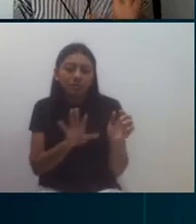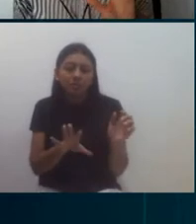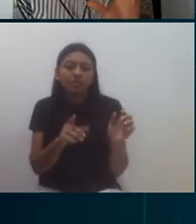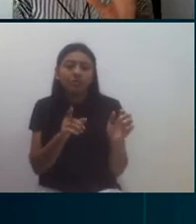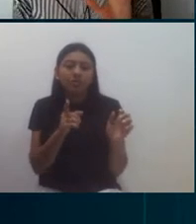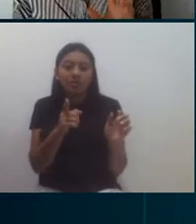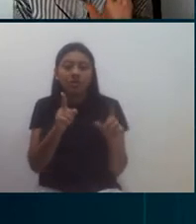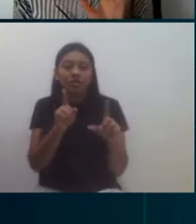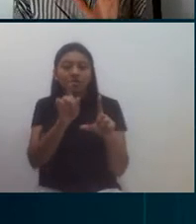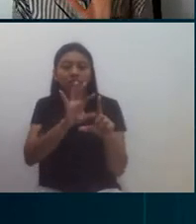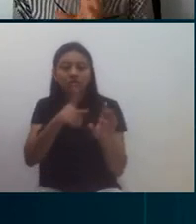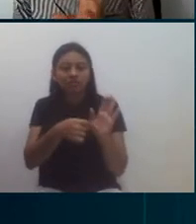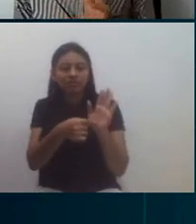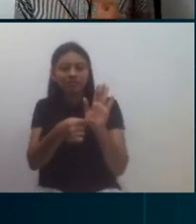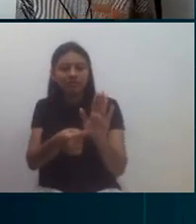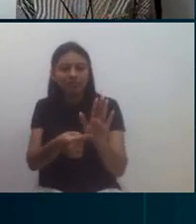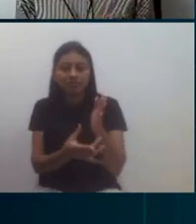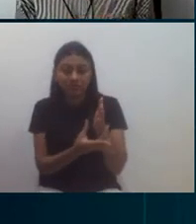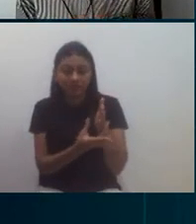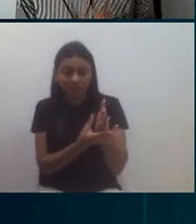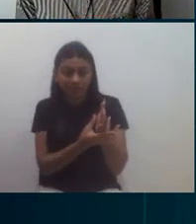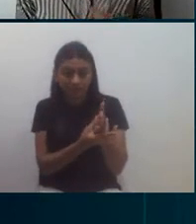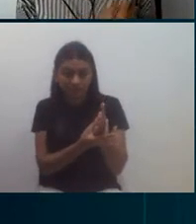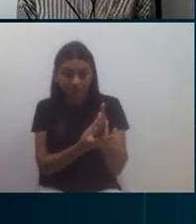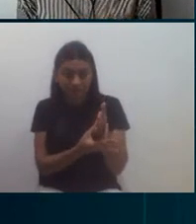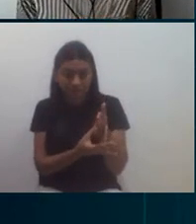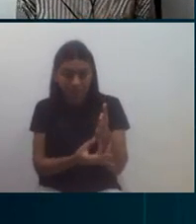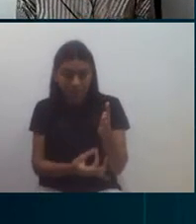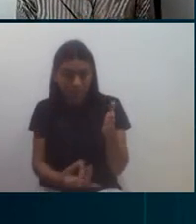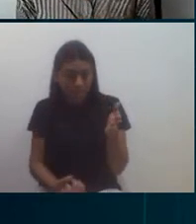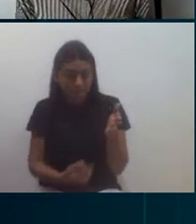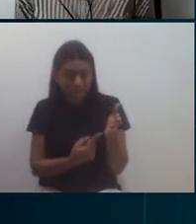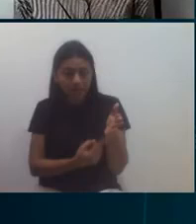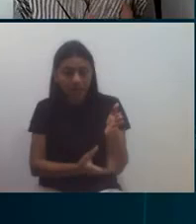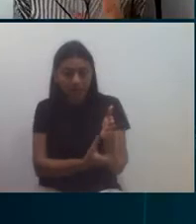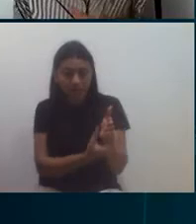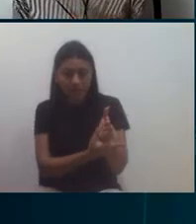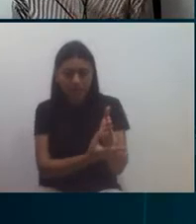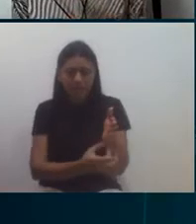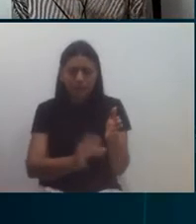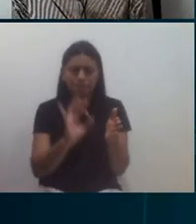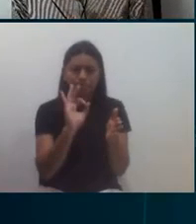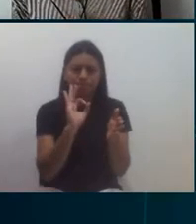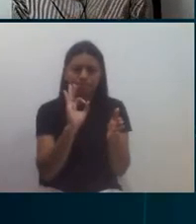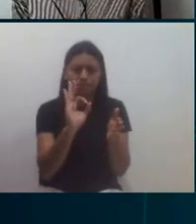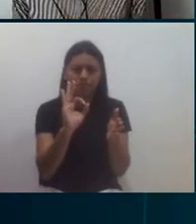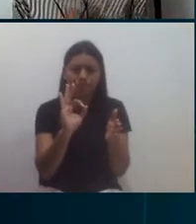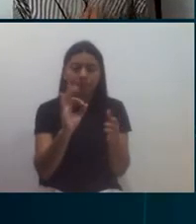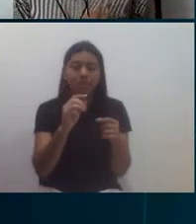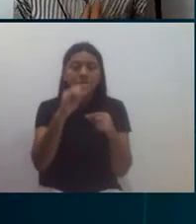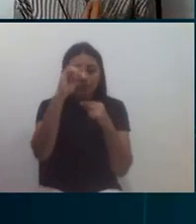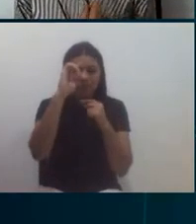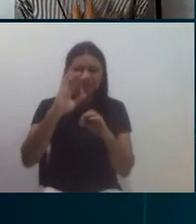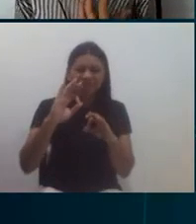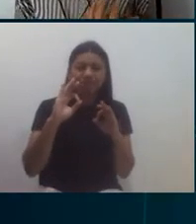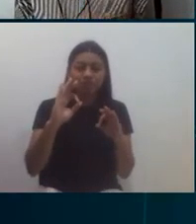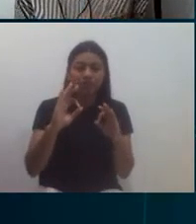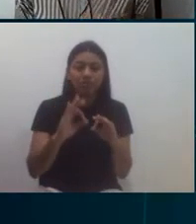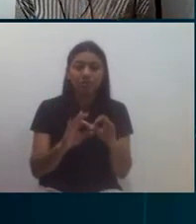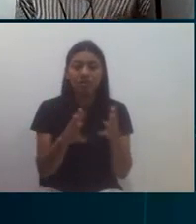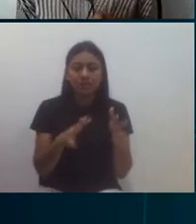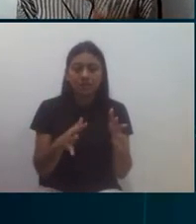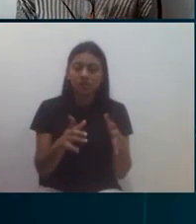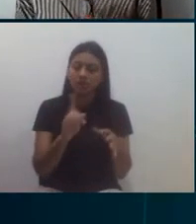el aceite se encuentra en un estado puro, entonces esto ayuda a que la calidad del biodiesel sea buena, ¿cierto? Lo que tenemos